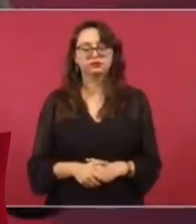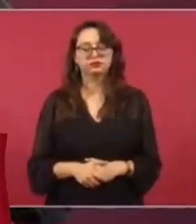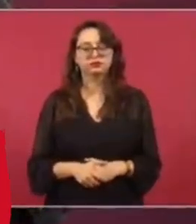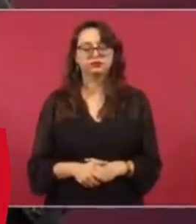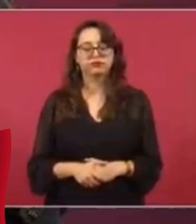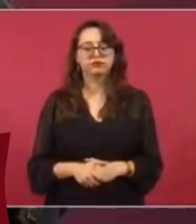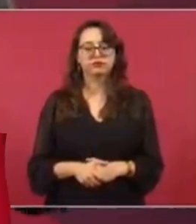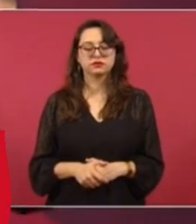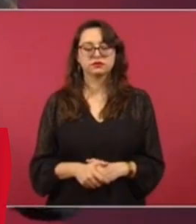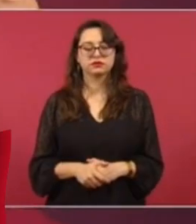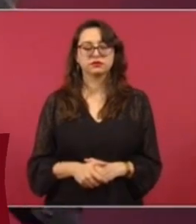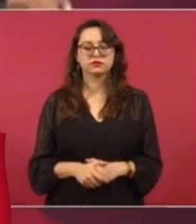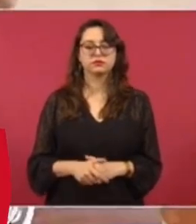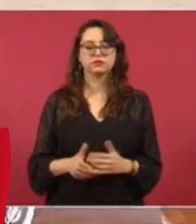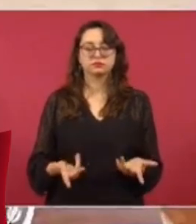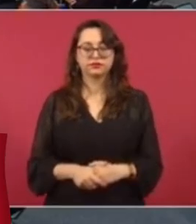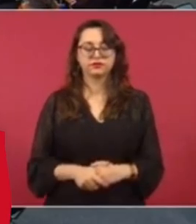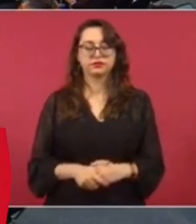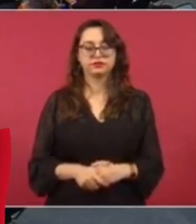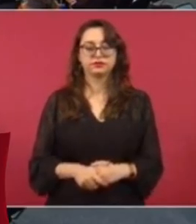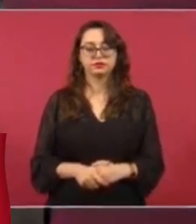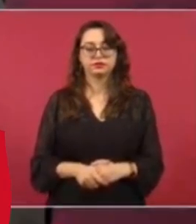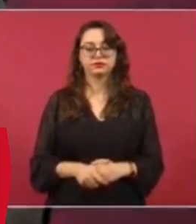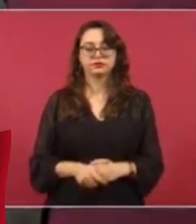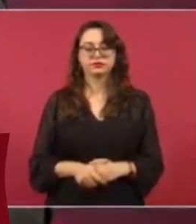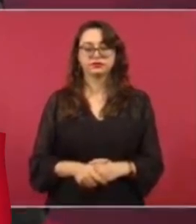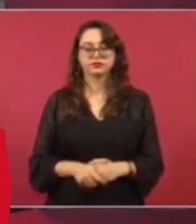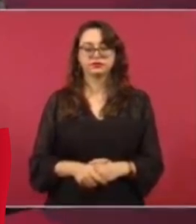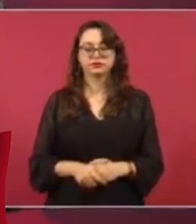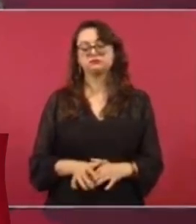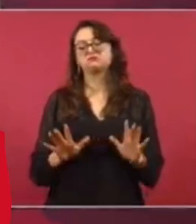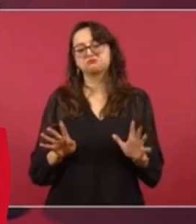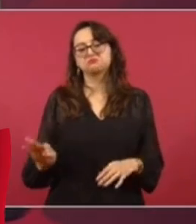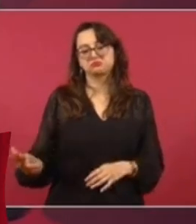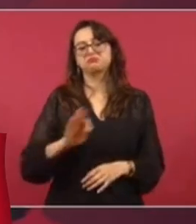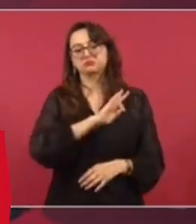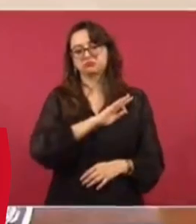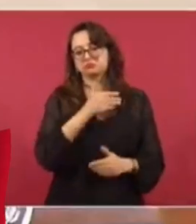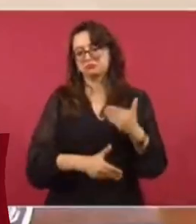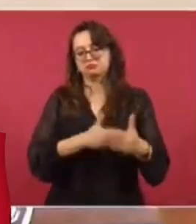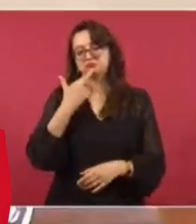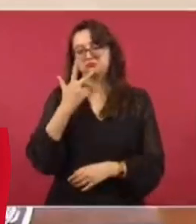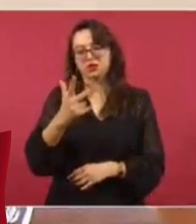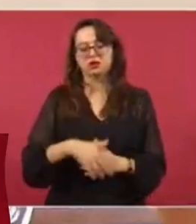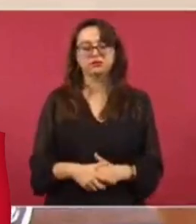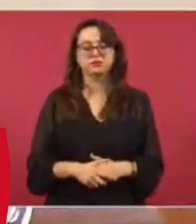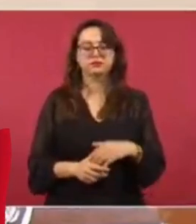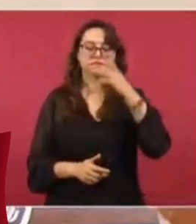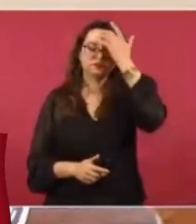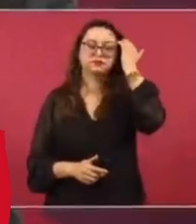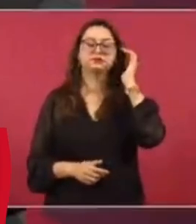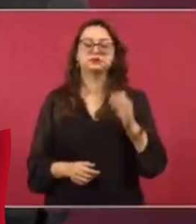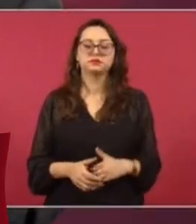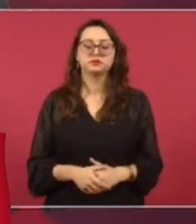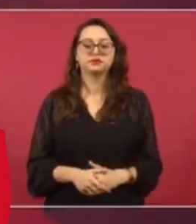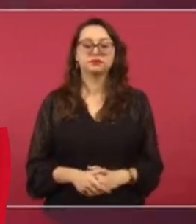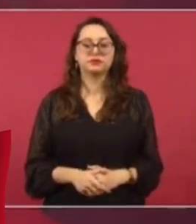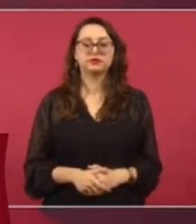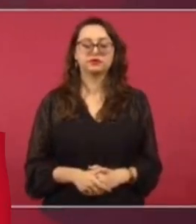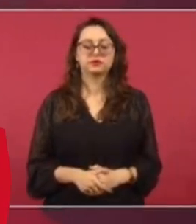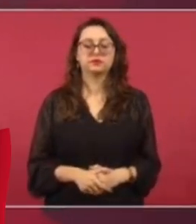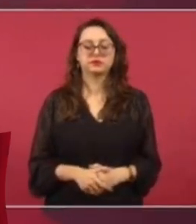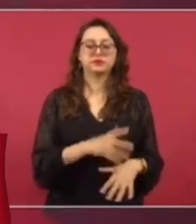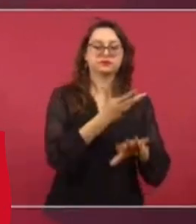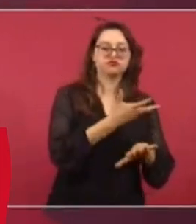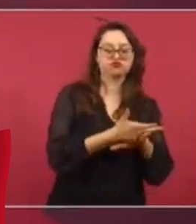y actuar con apego a la verdad pero yo tengo mucha fe de que las cosas van a mejorar y que vamos